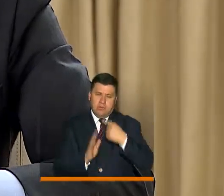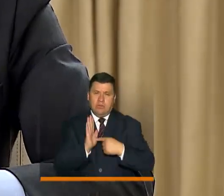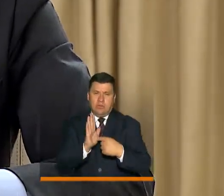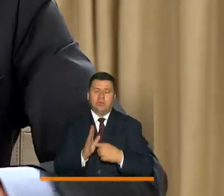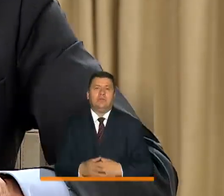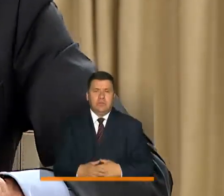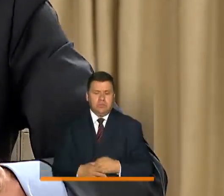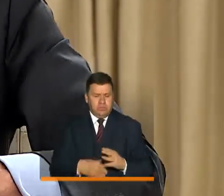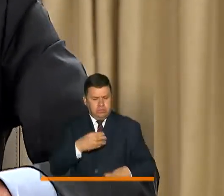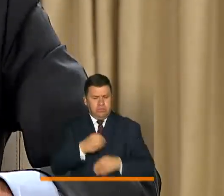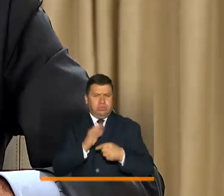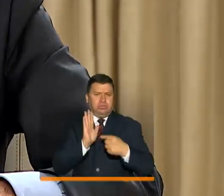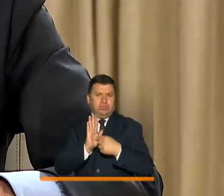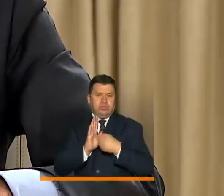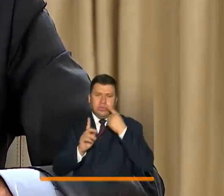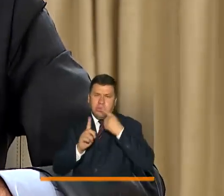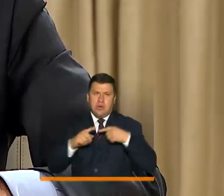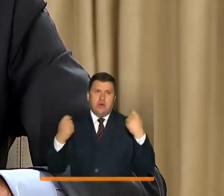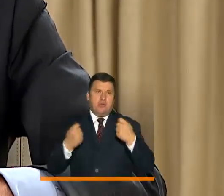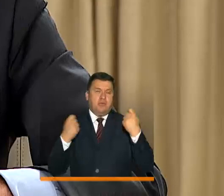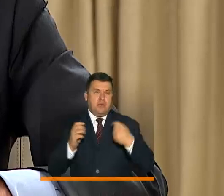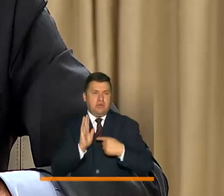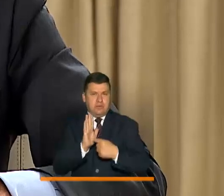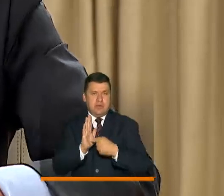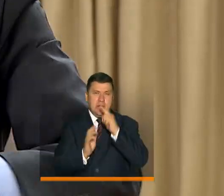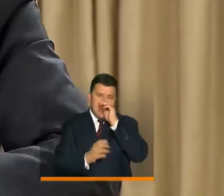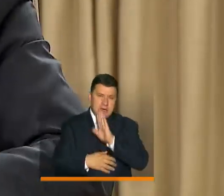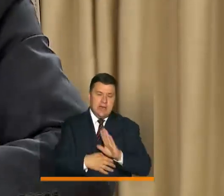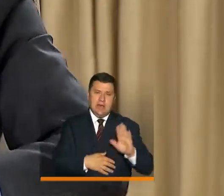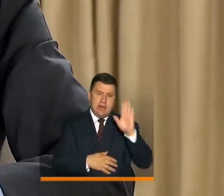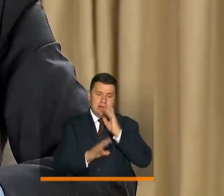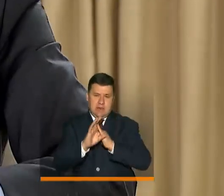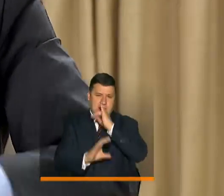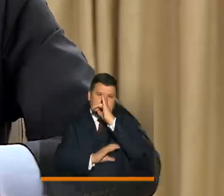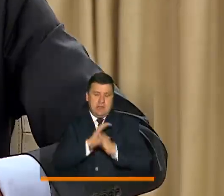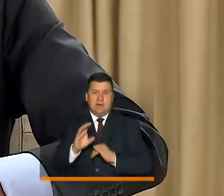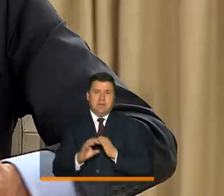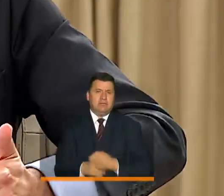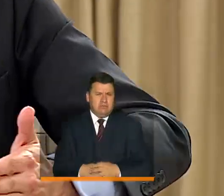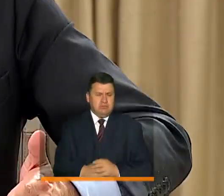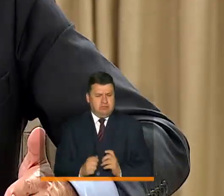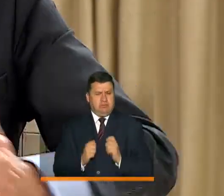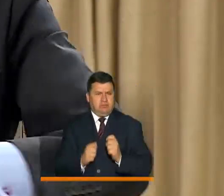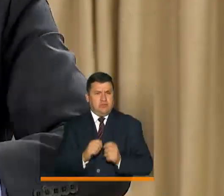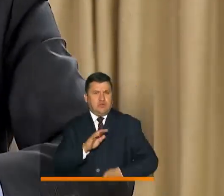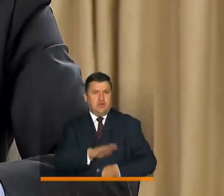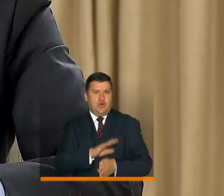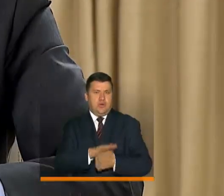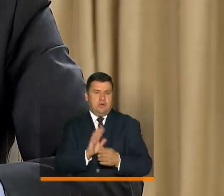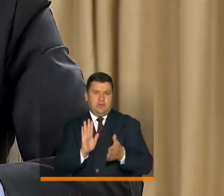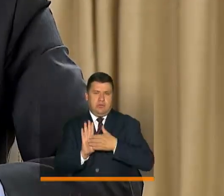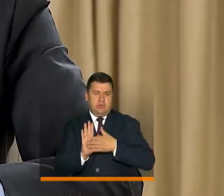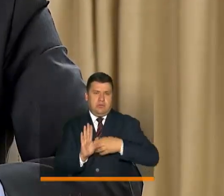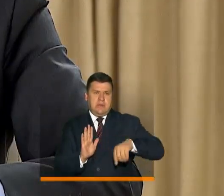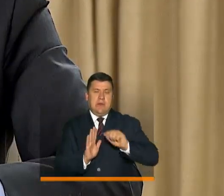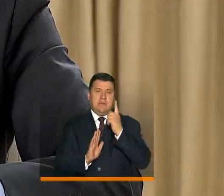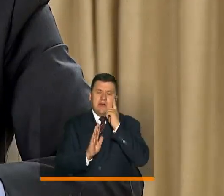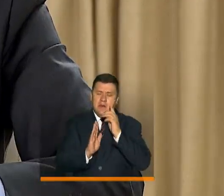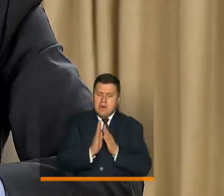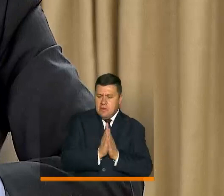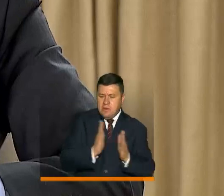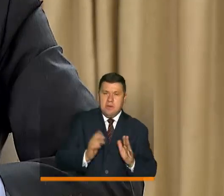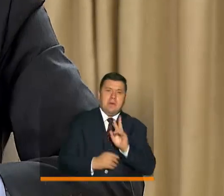ver e implementando una nueva campaña de promoción nacional e internacional y dándole continuidad a, en una primera